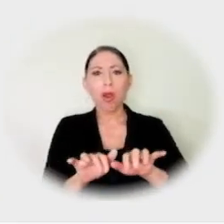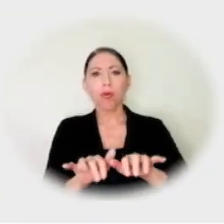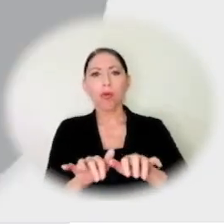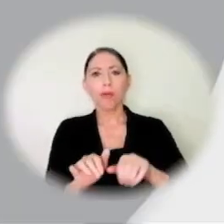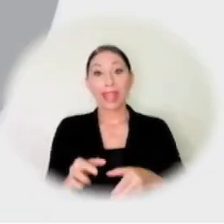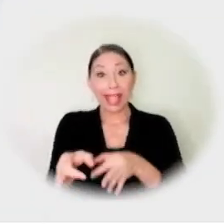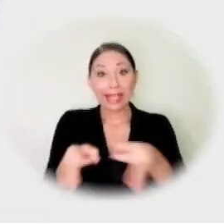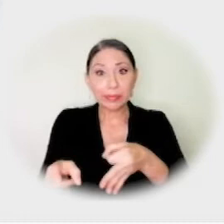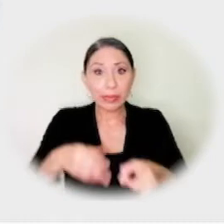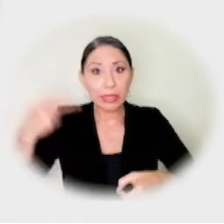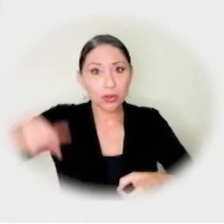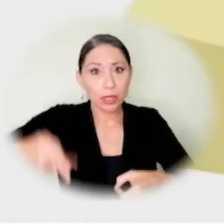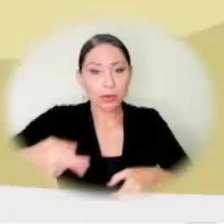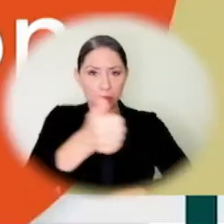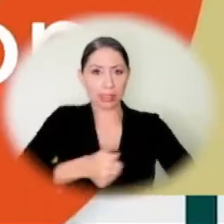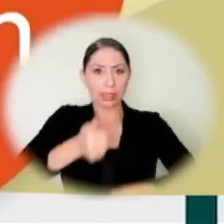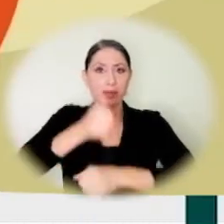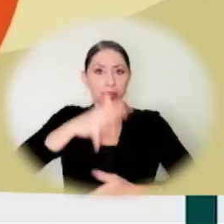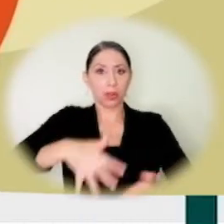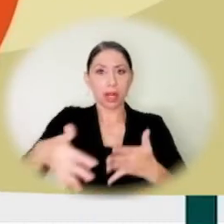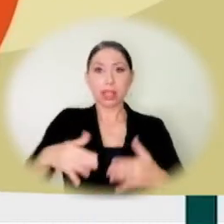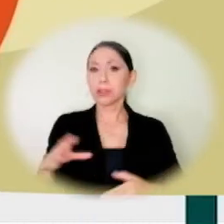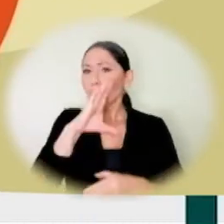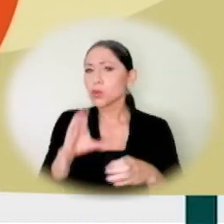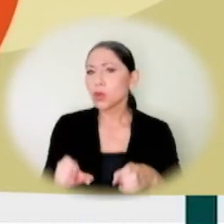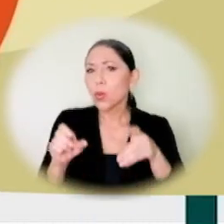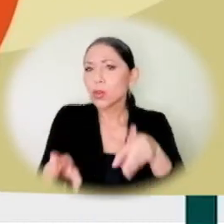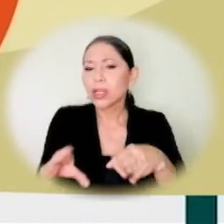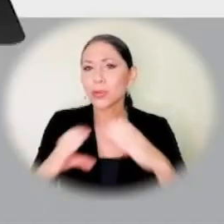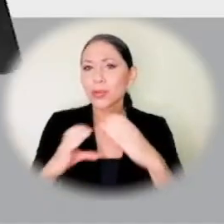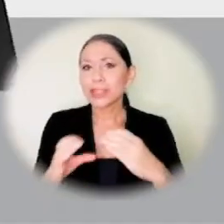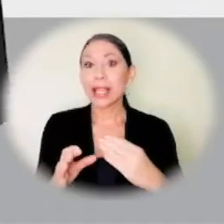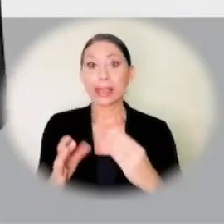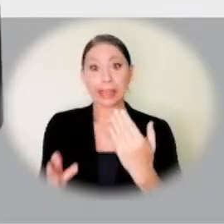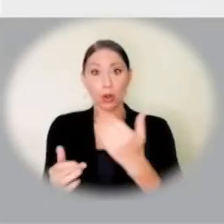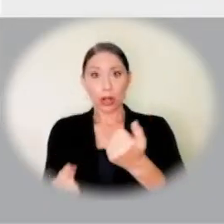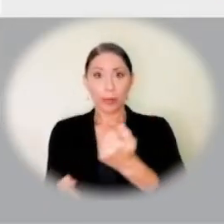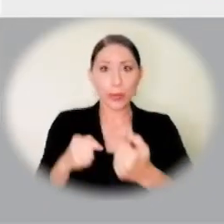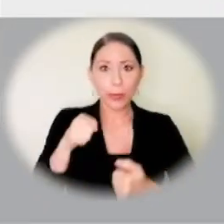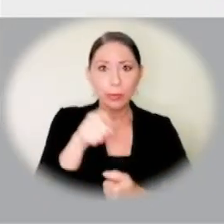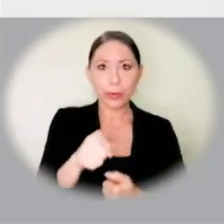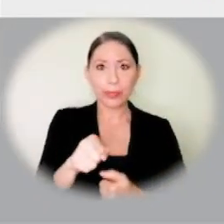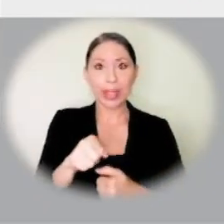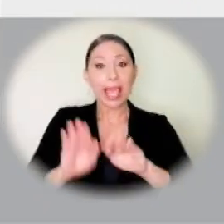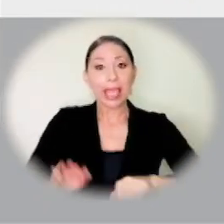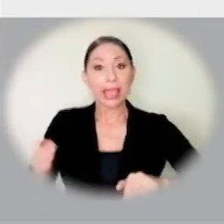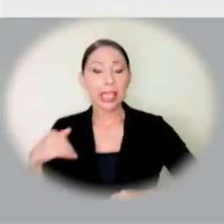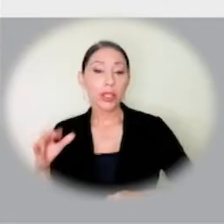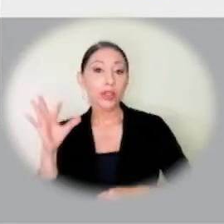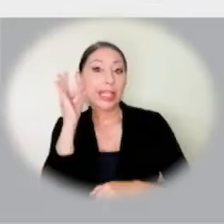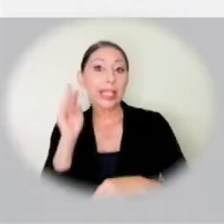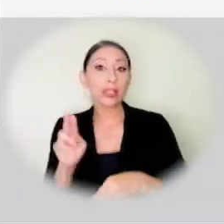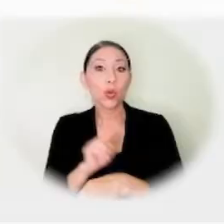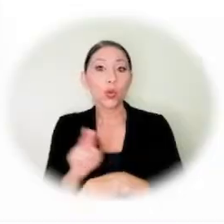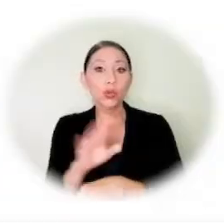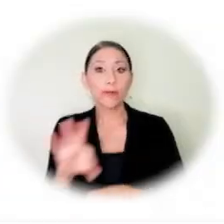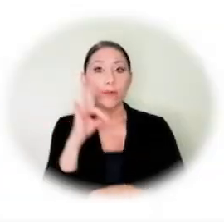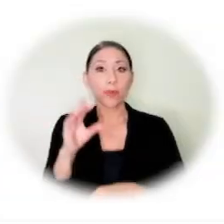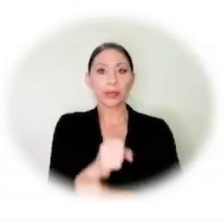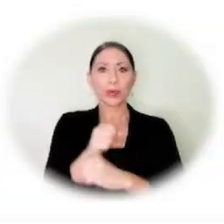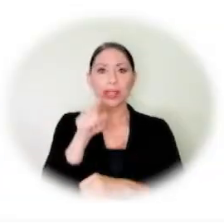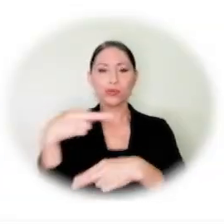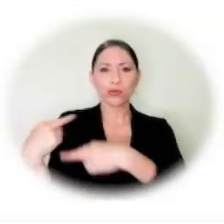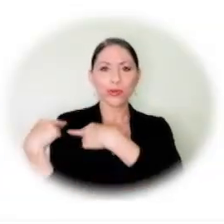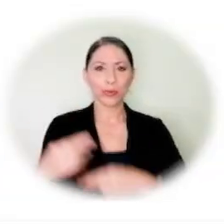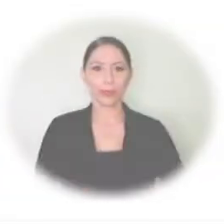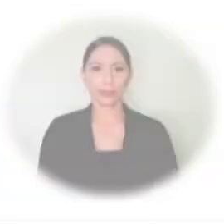explica los riesgos, establece horarios y busca espacios de conversación. La tecnología es una aliada. Sé responsable del uso seguro que